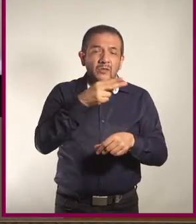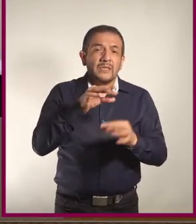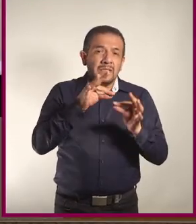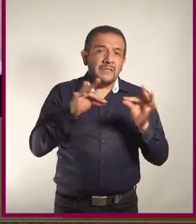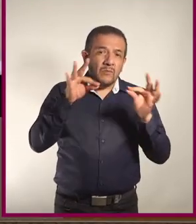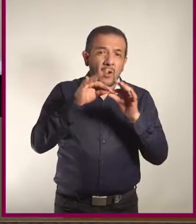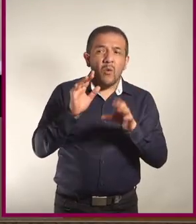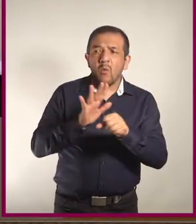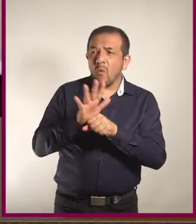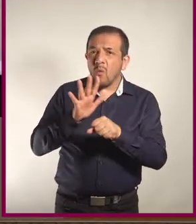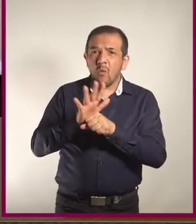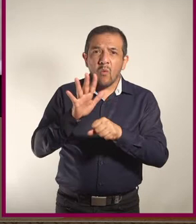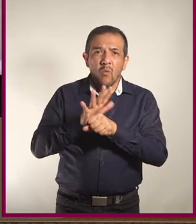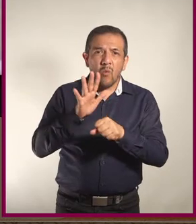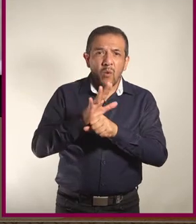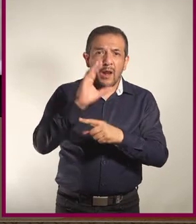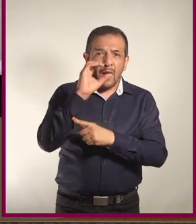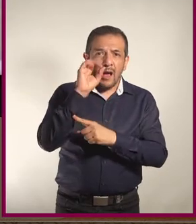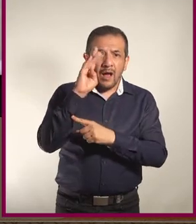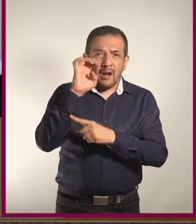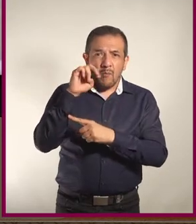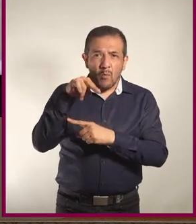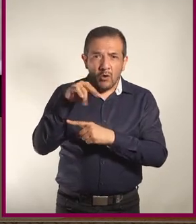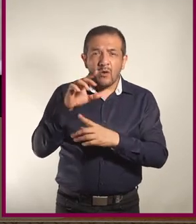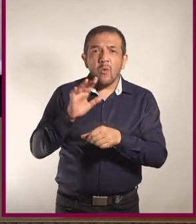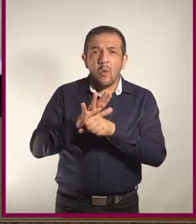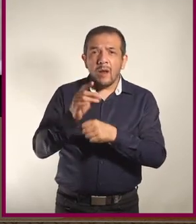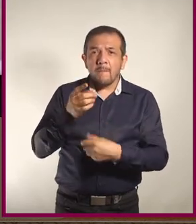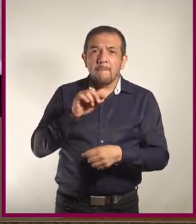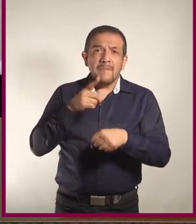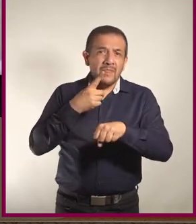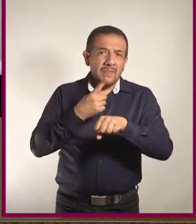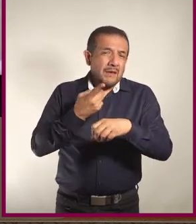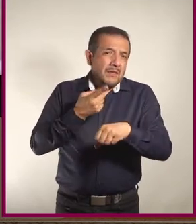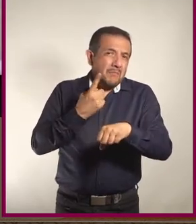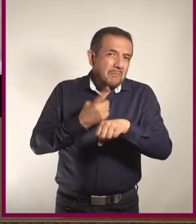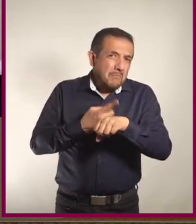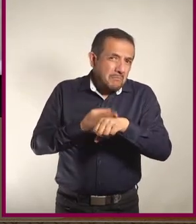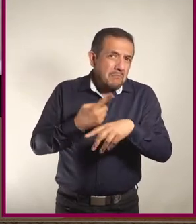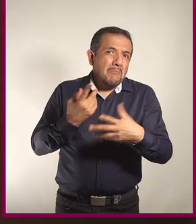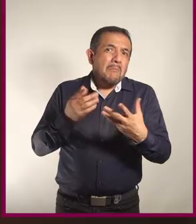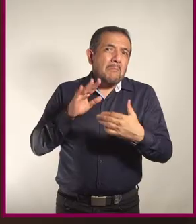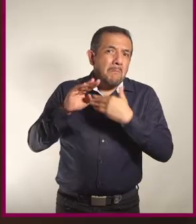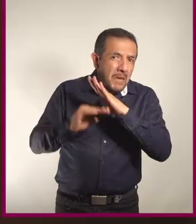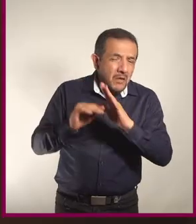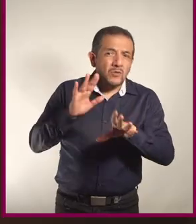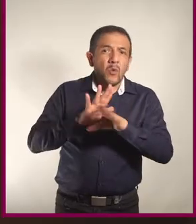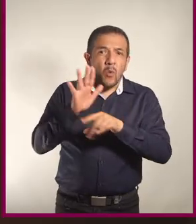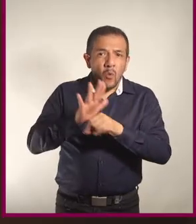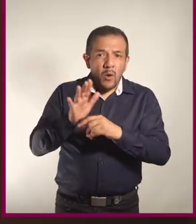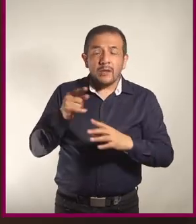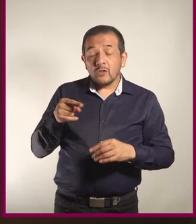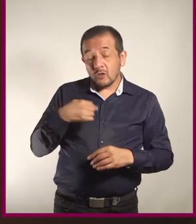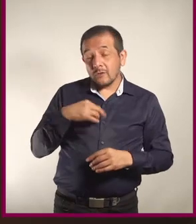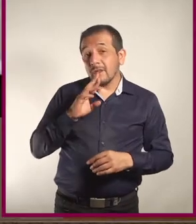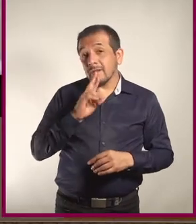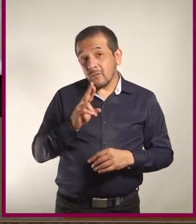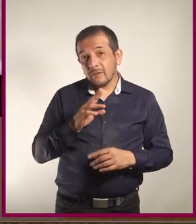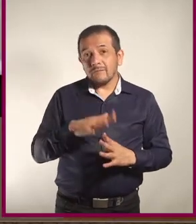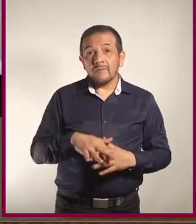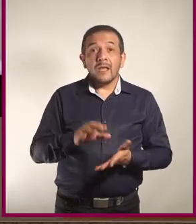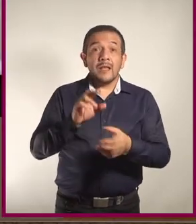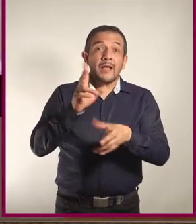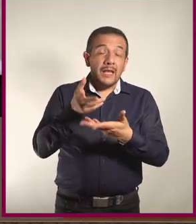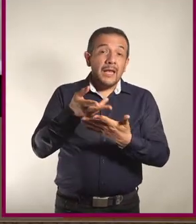por eso se dice, ¿cuál es la que menos produce carbón? Es decir, la que menos daña al medio ambiente. Y para contestar esa pregunta, te